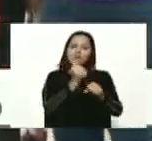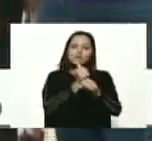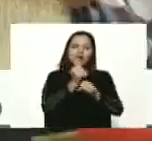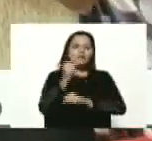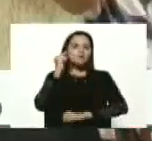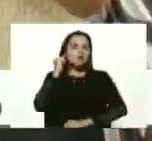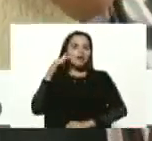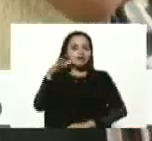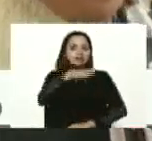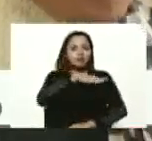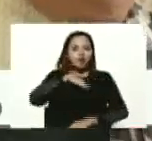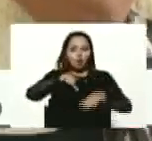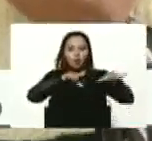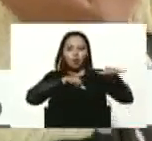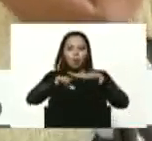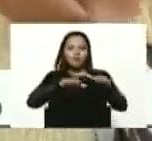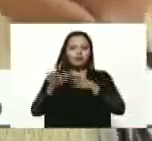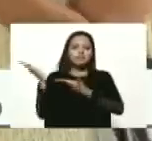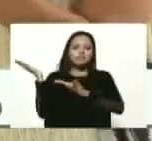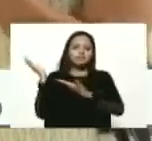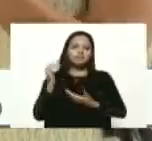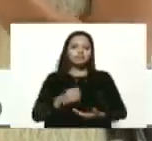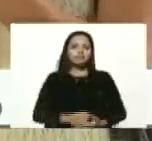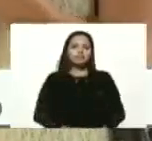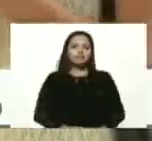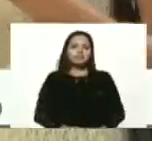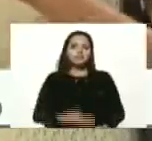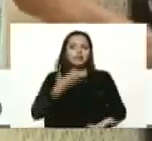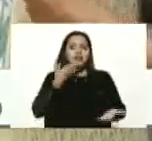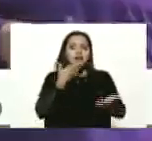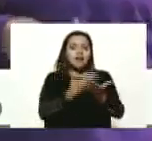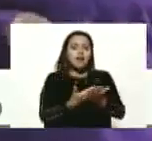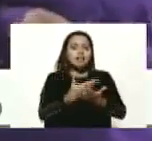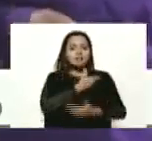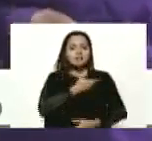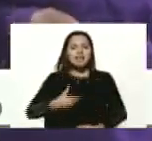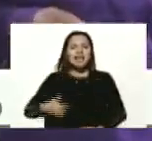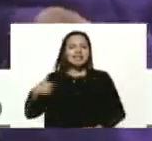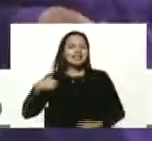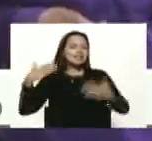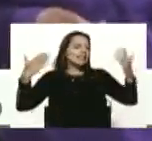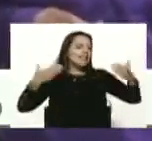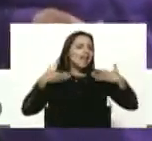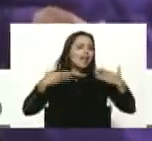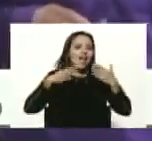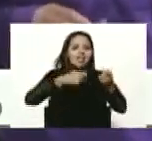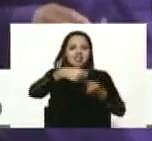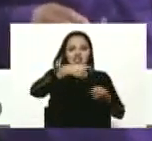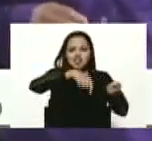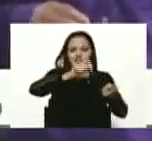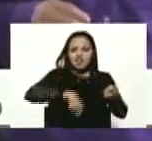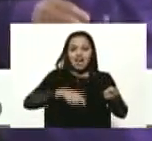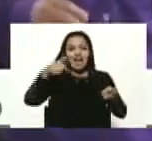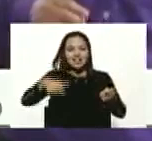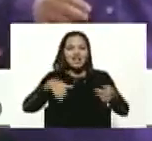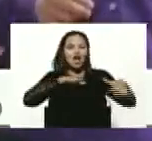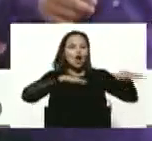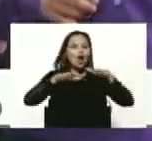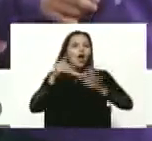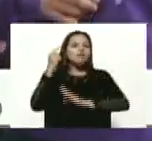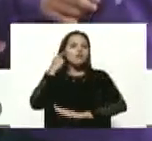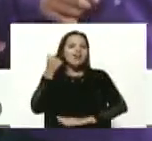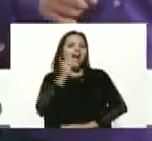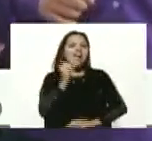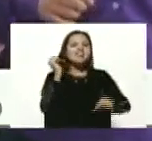cojedeña. Adelante, Damaris. Gracias, presidente. Aquí con esta alegría recibiendo estos títulos, porque aquí en Cojedes las mujeres